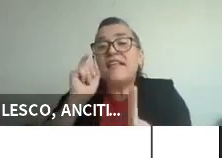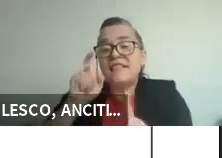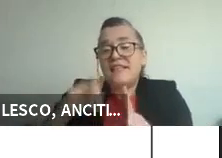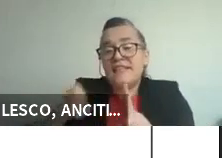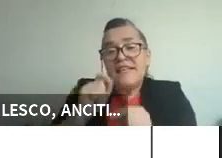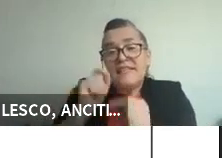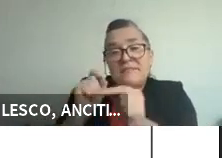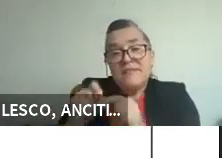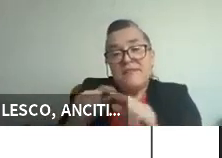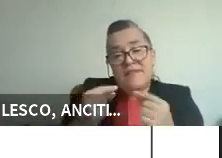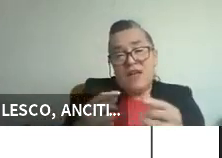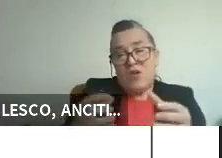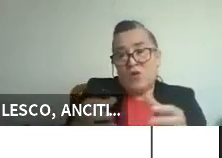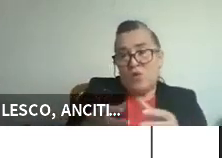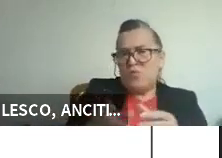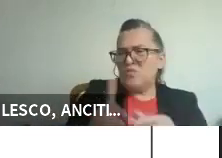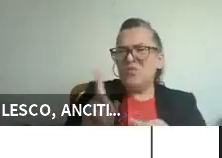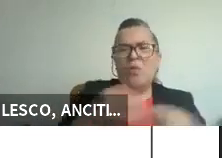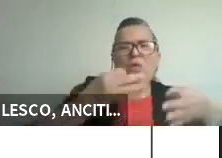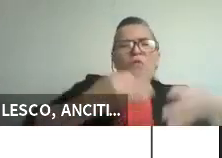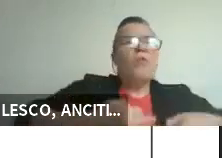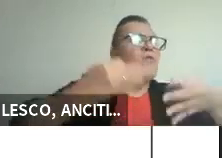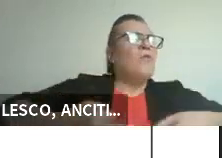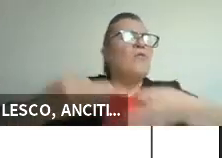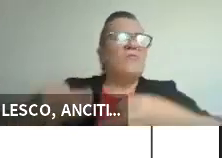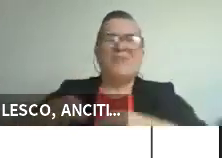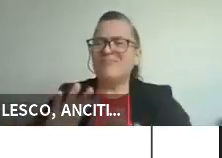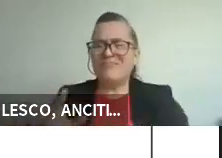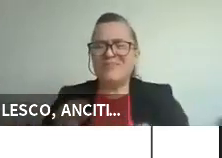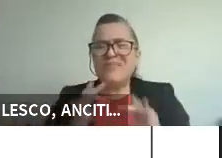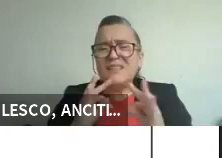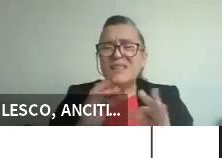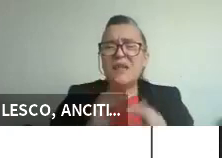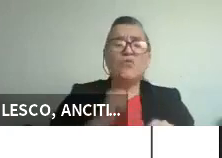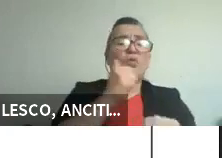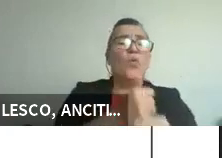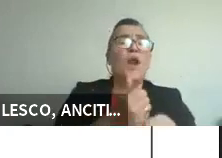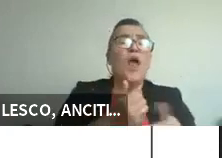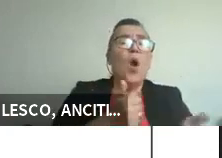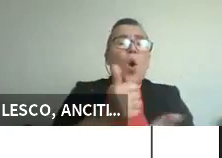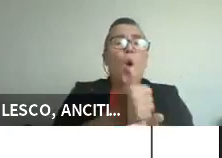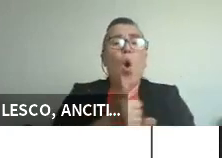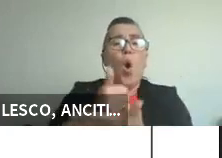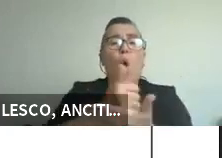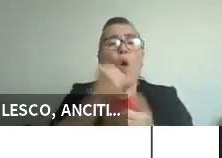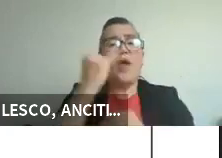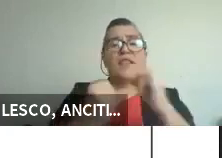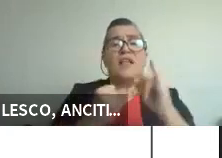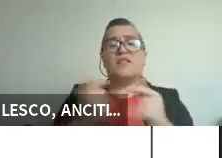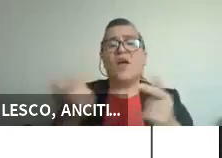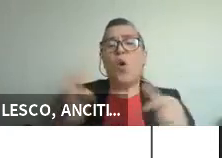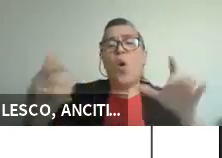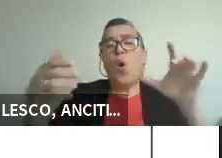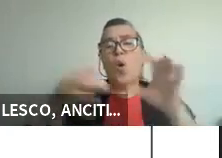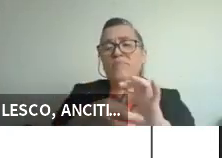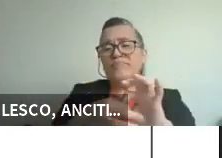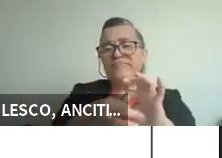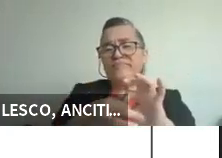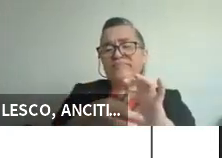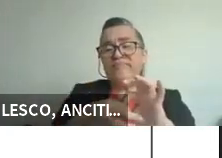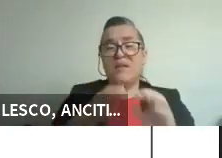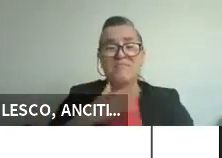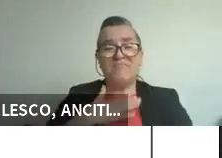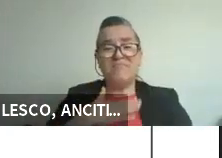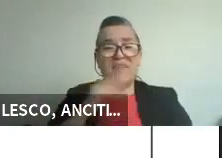más allá de los formalismos muchas veces tratamos de montar una cooperación internacional basada en un convenio y por mi